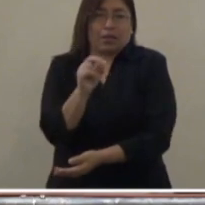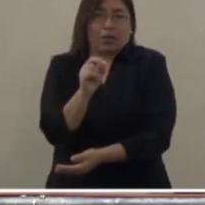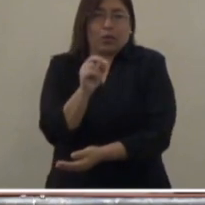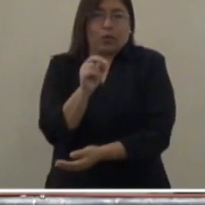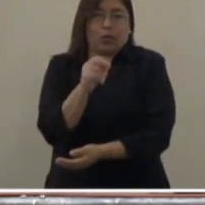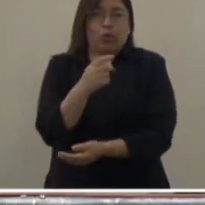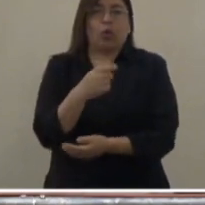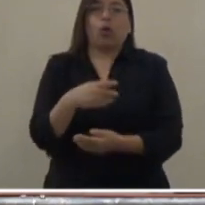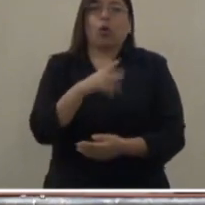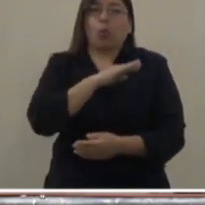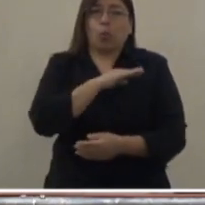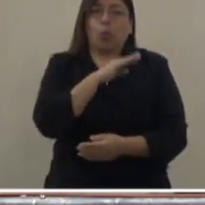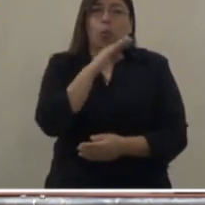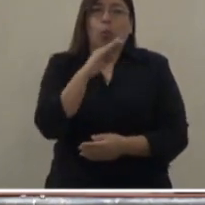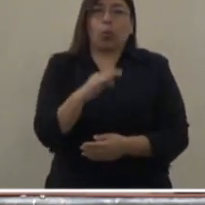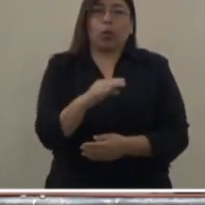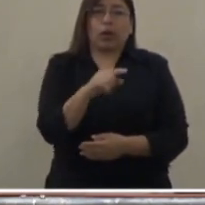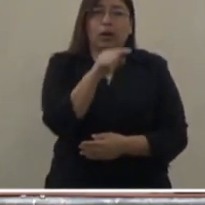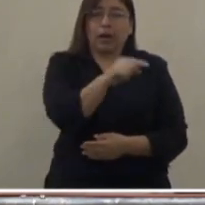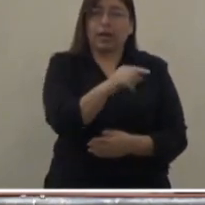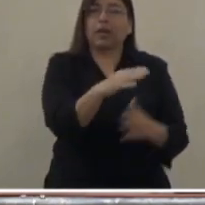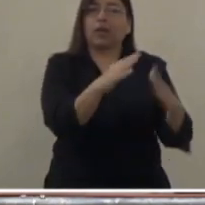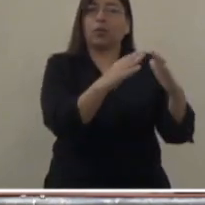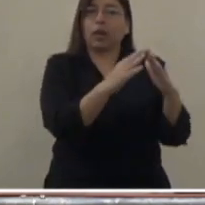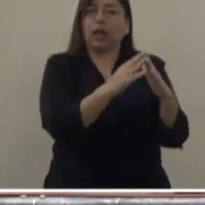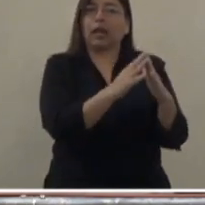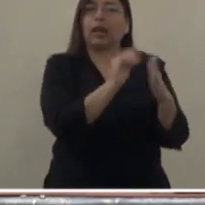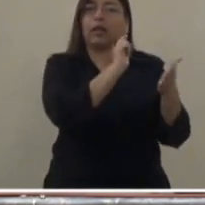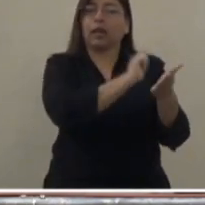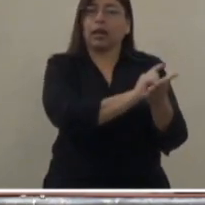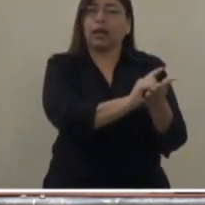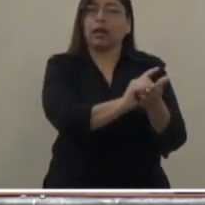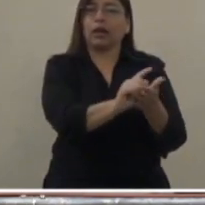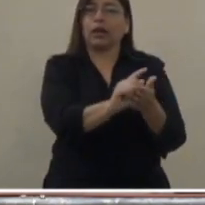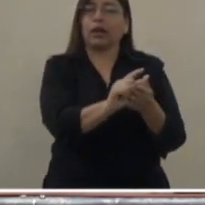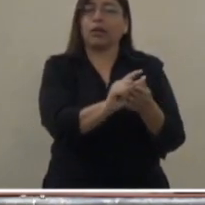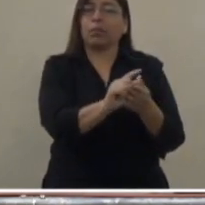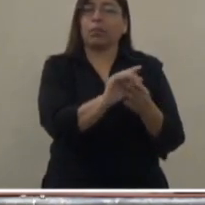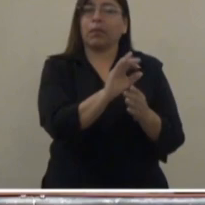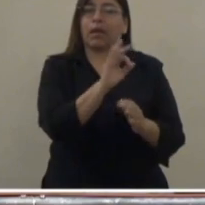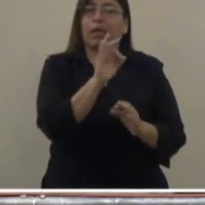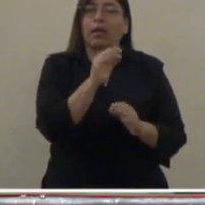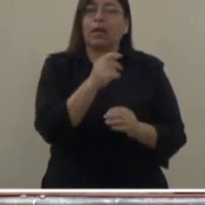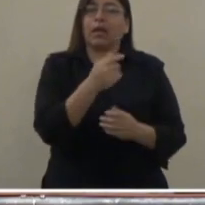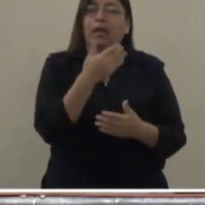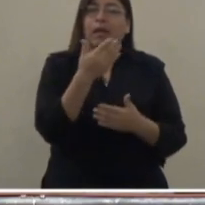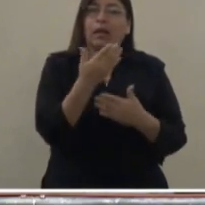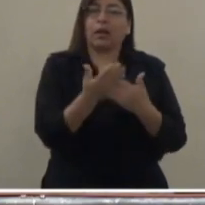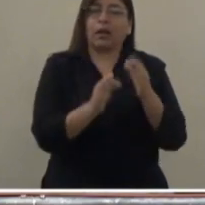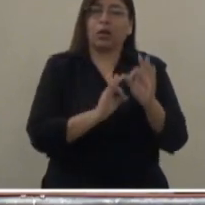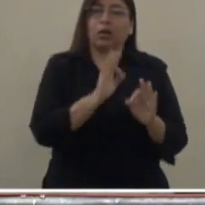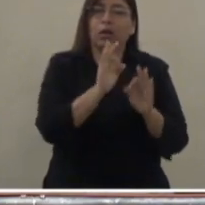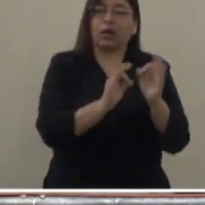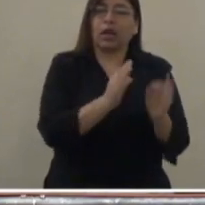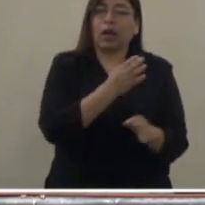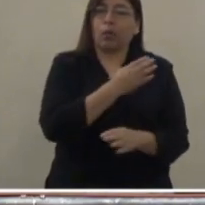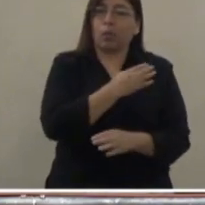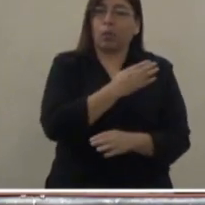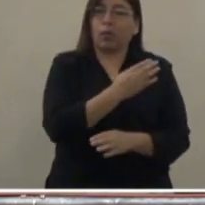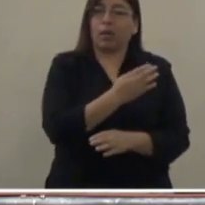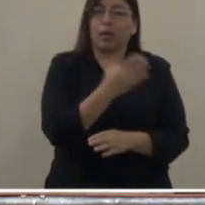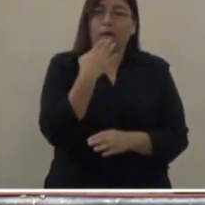gracias a la misericordia y a la generosidad del pueblo católico de